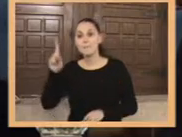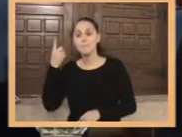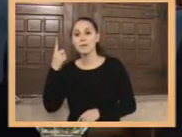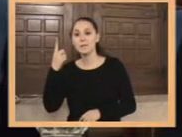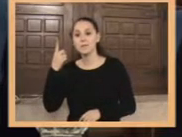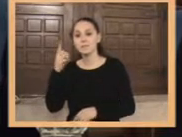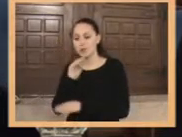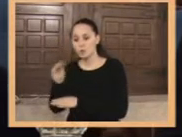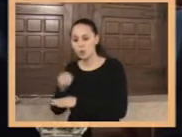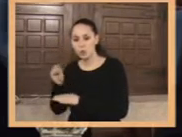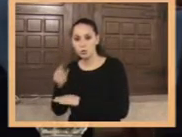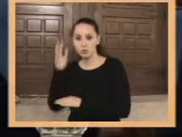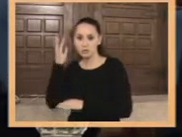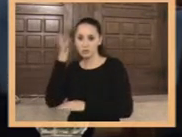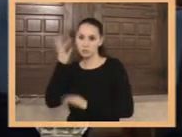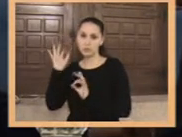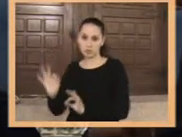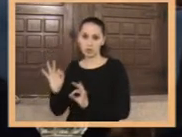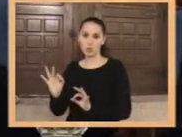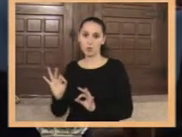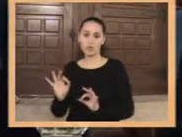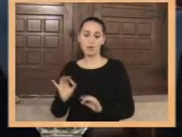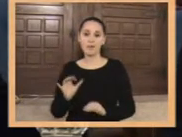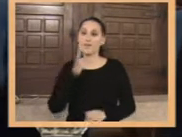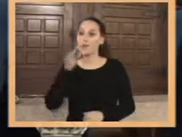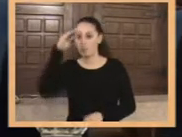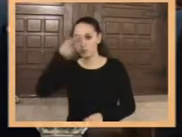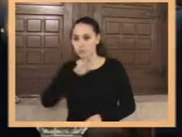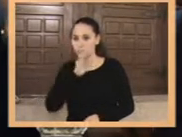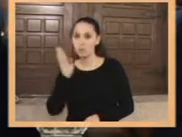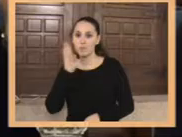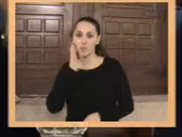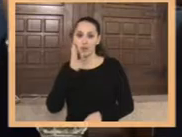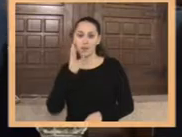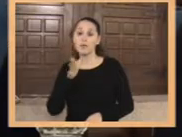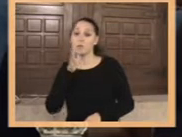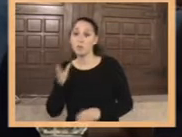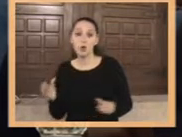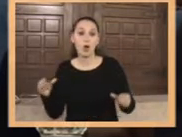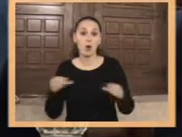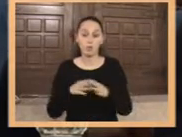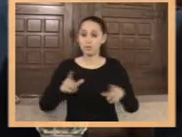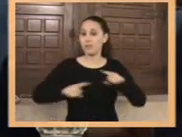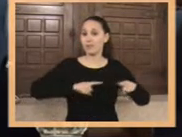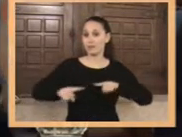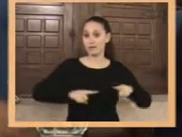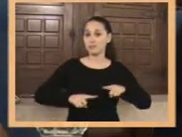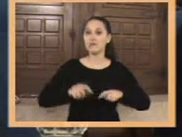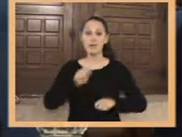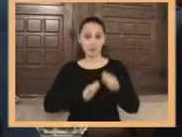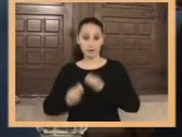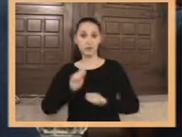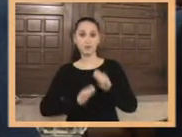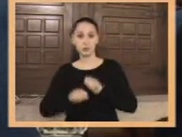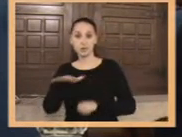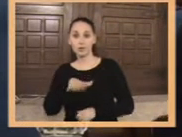los niños, por sus padres, por la junta directiva de la asociación, que tiene una gran responsabilidad, y por